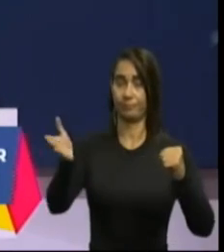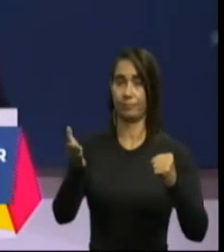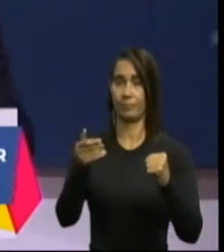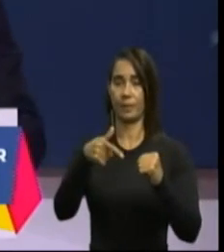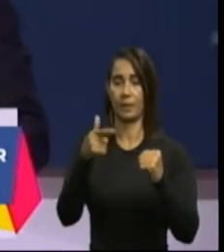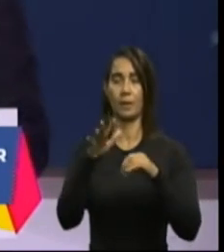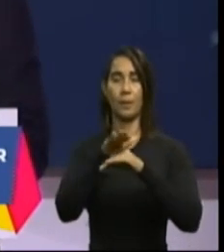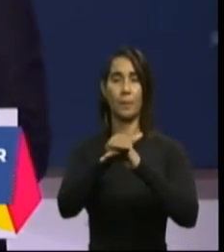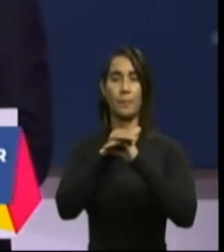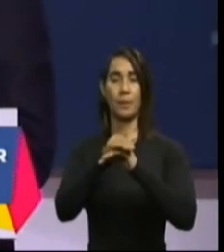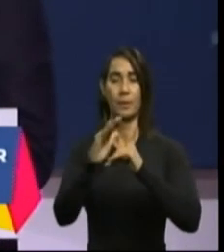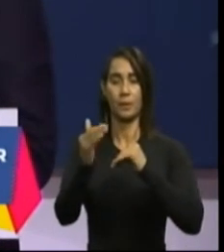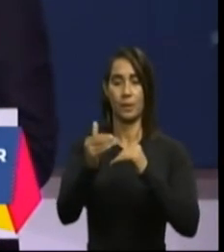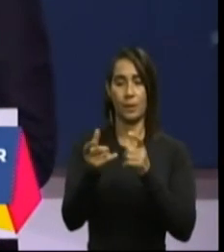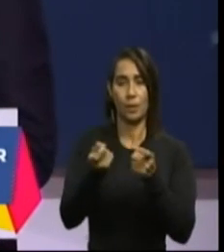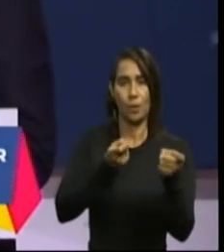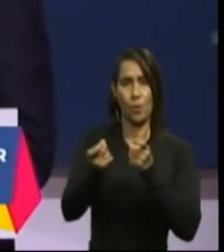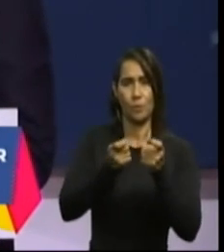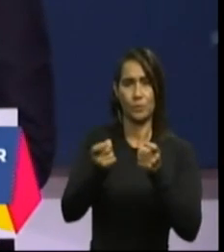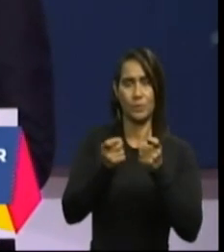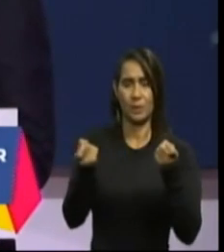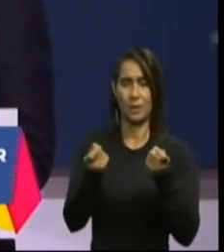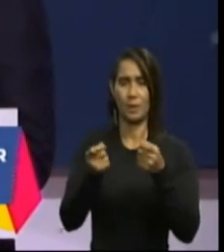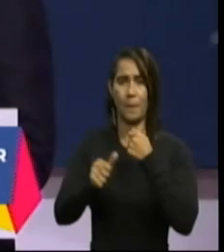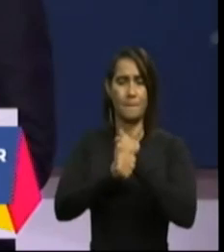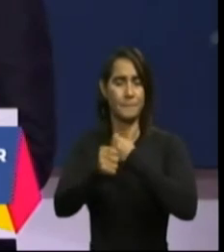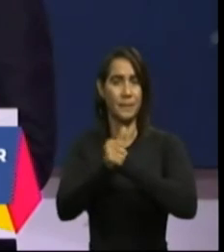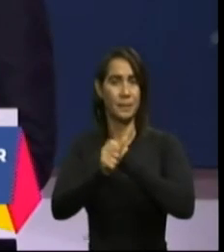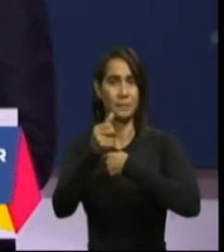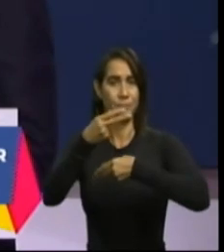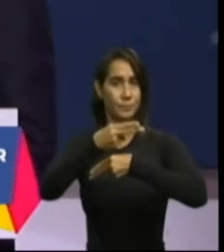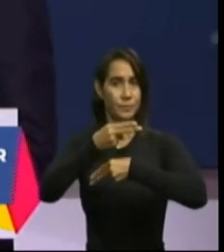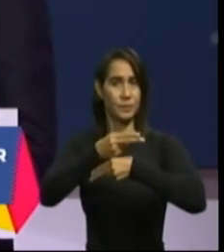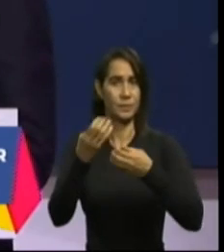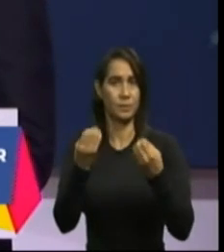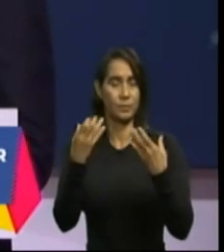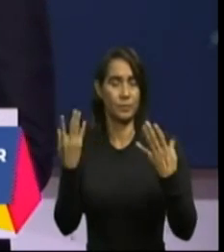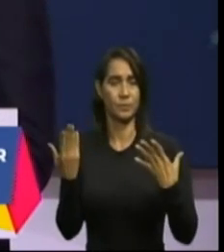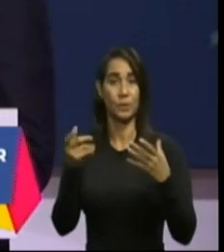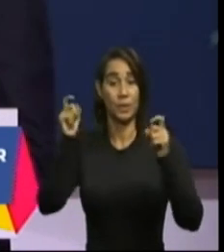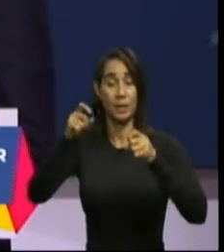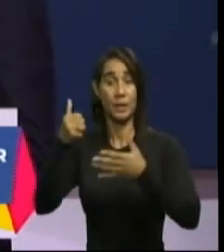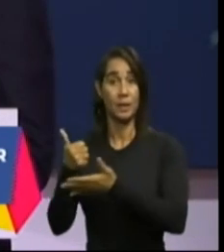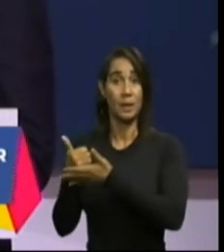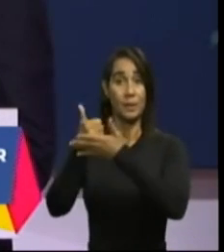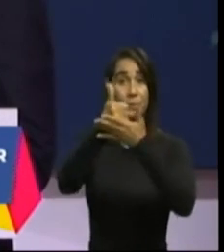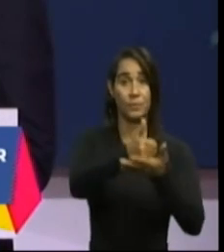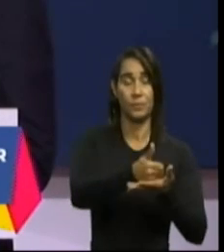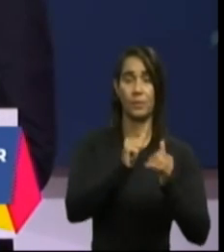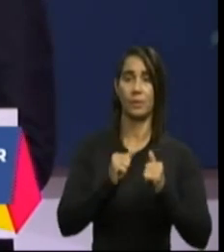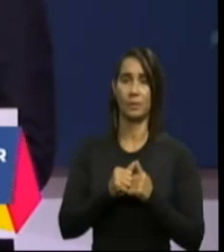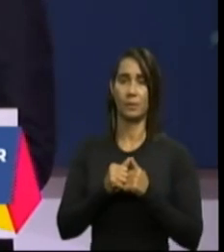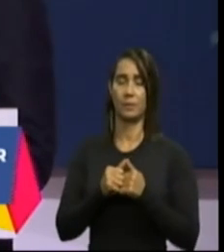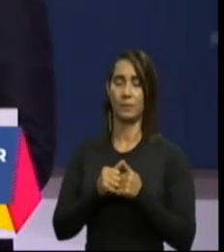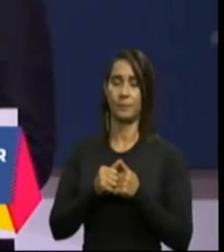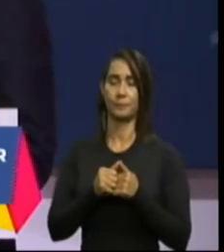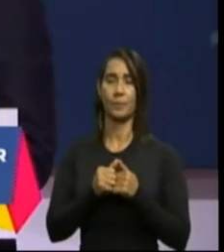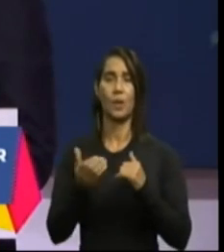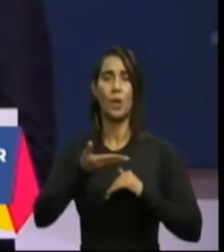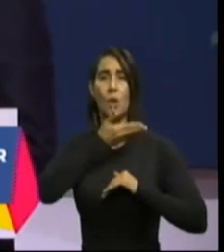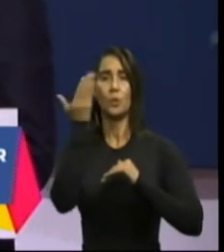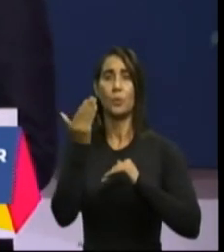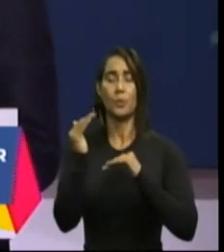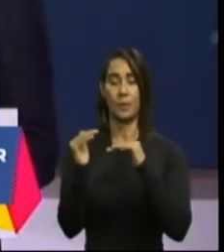gran parte de su territorio controlado por bandas criminales. El pueblo haitiano está sufriendo las consecuencias de la inestabilidad